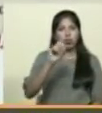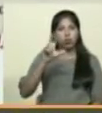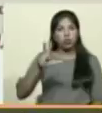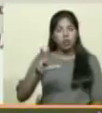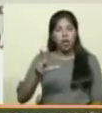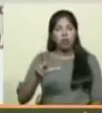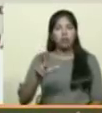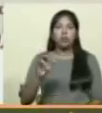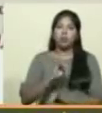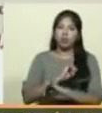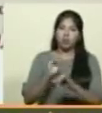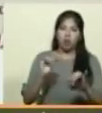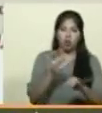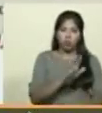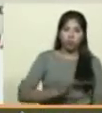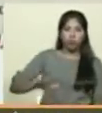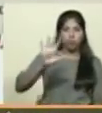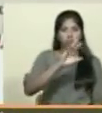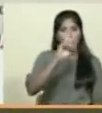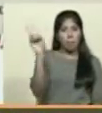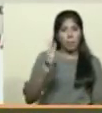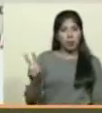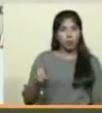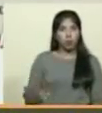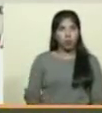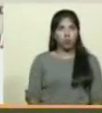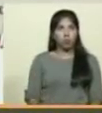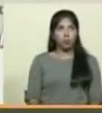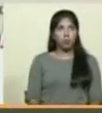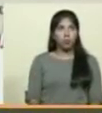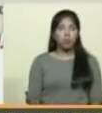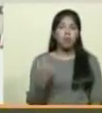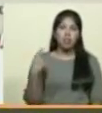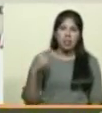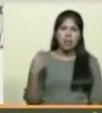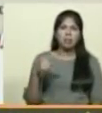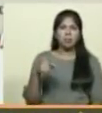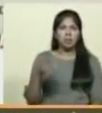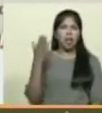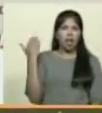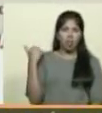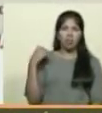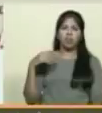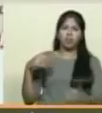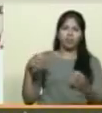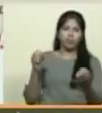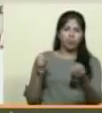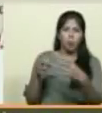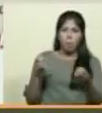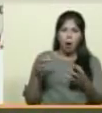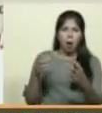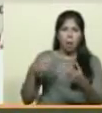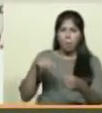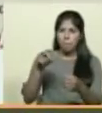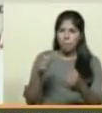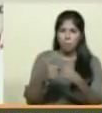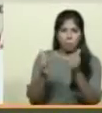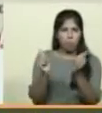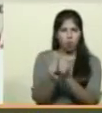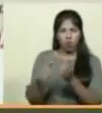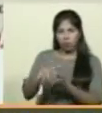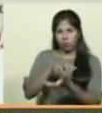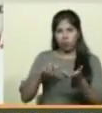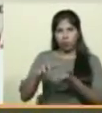todo el país en los que se presentaron hechos de violencia. Esto representa apenas